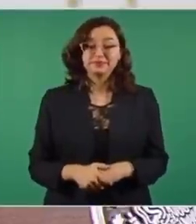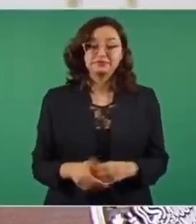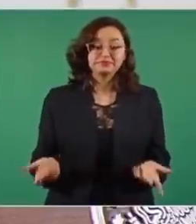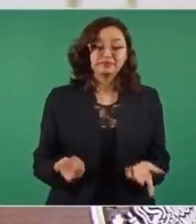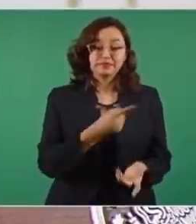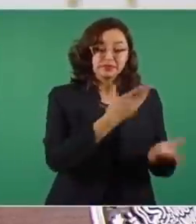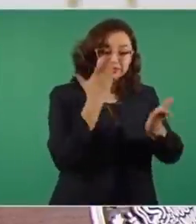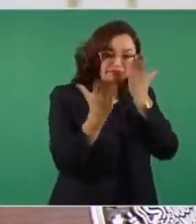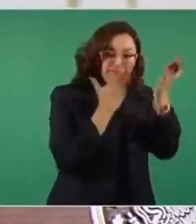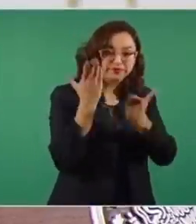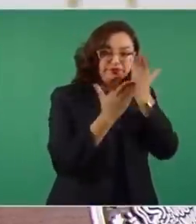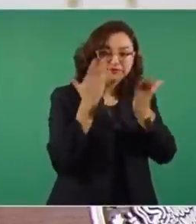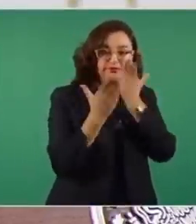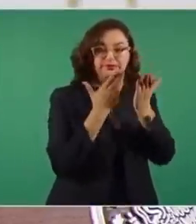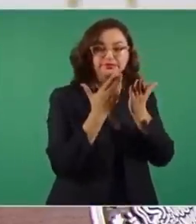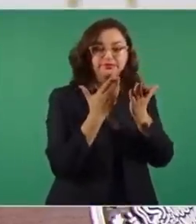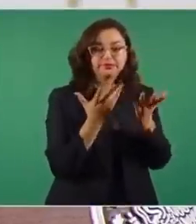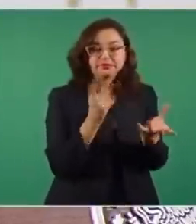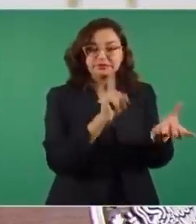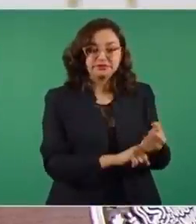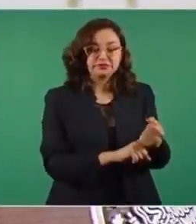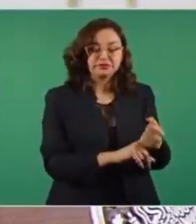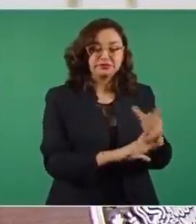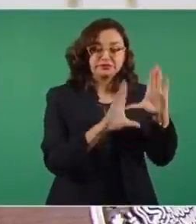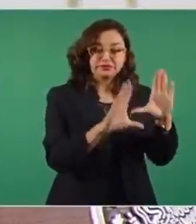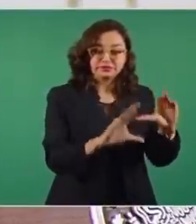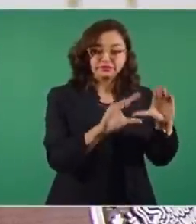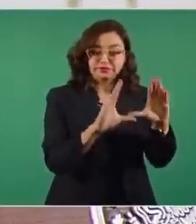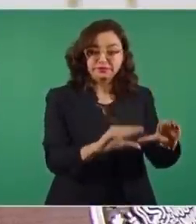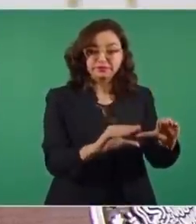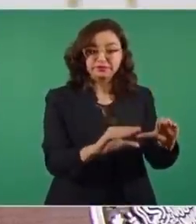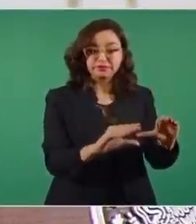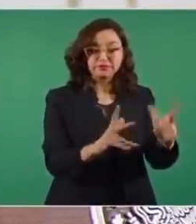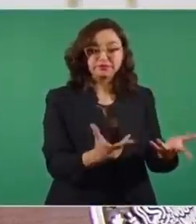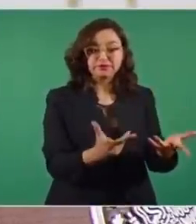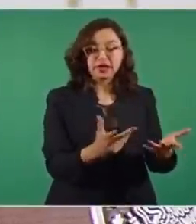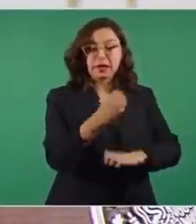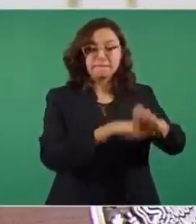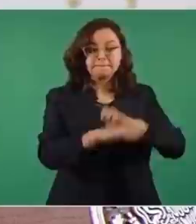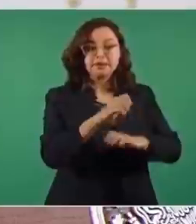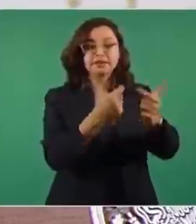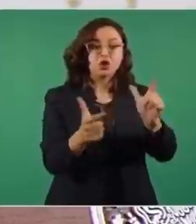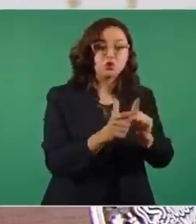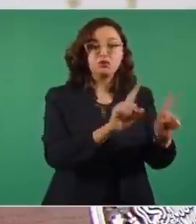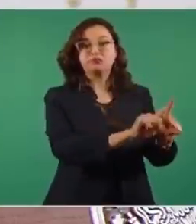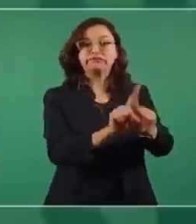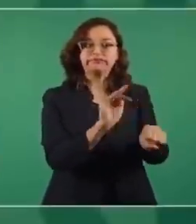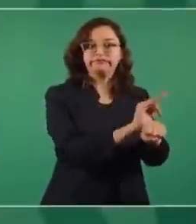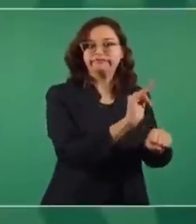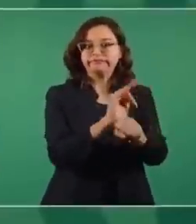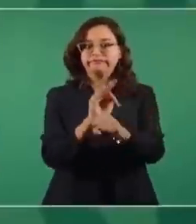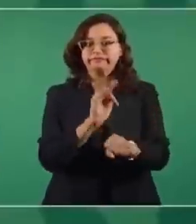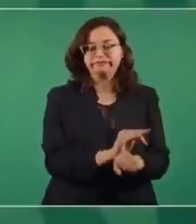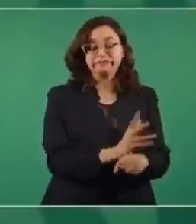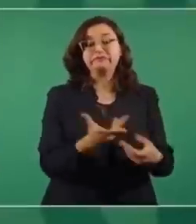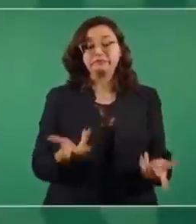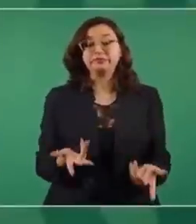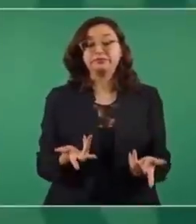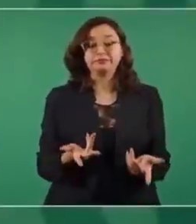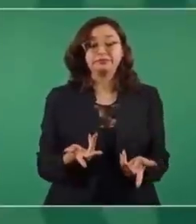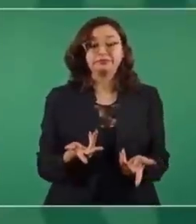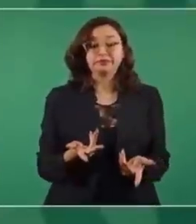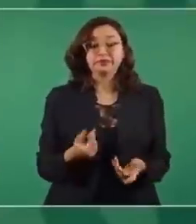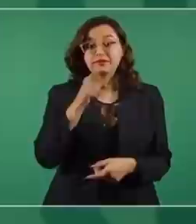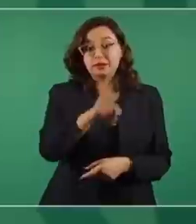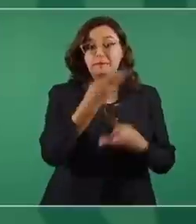en escuelas en donde les enseñan a proteger a grupos de intereses, en este caso a